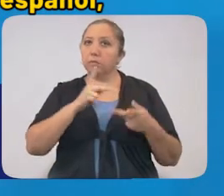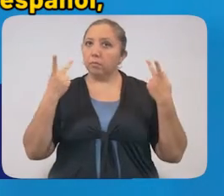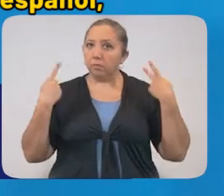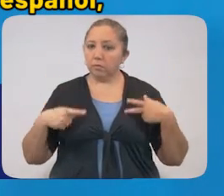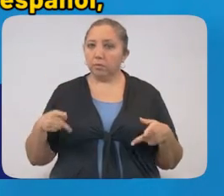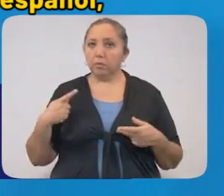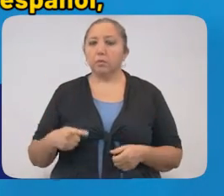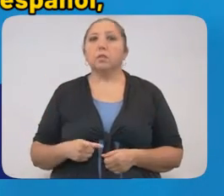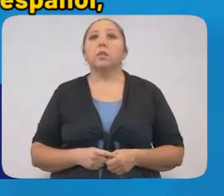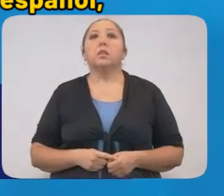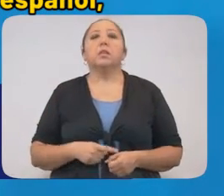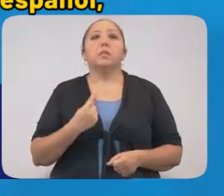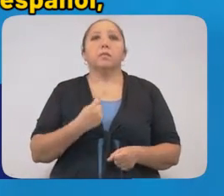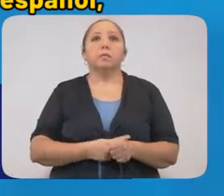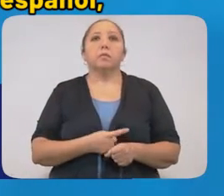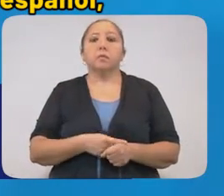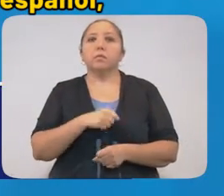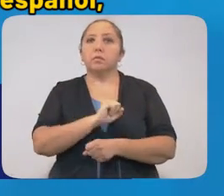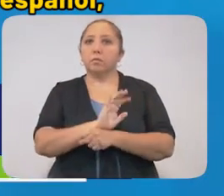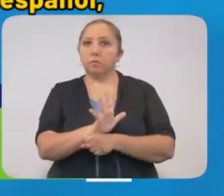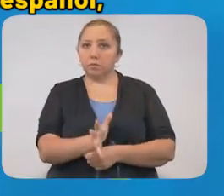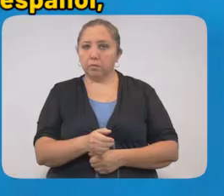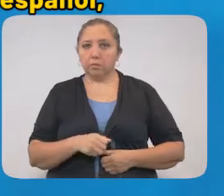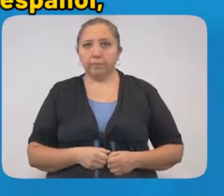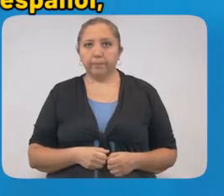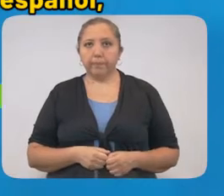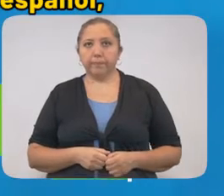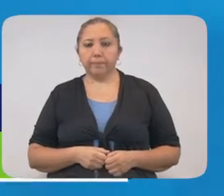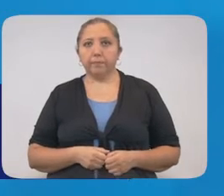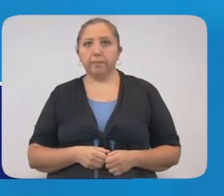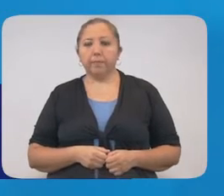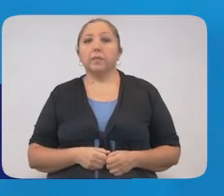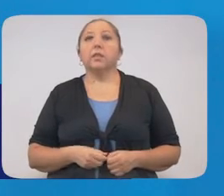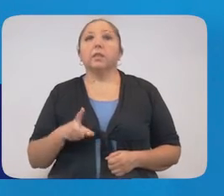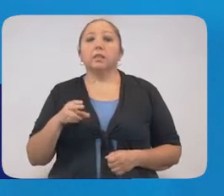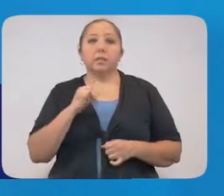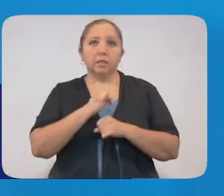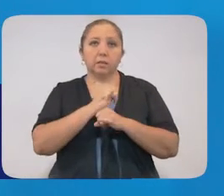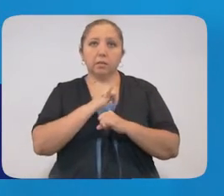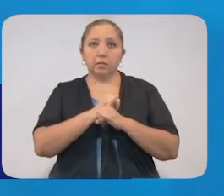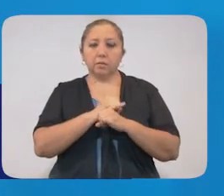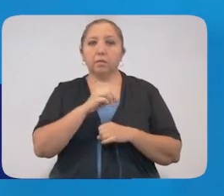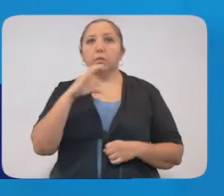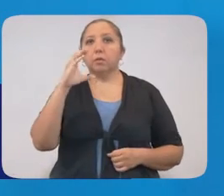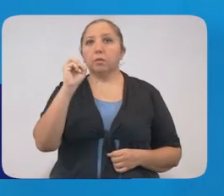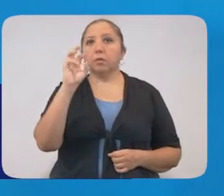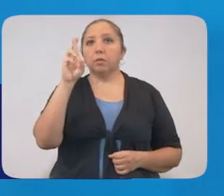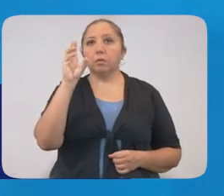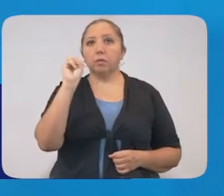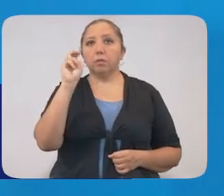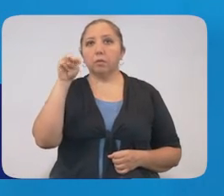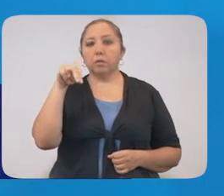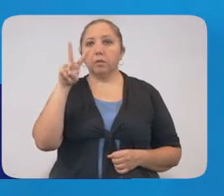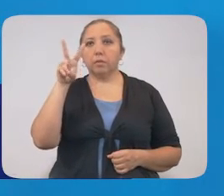exclusivo de personas que presenten síntomas del coronavirus COVID-19. En la página de internet